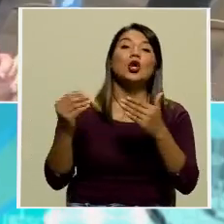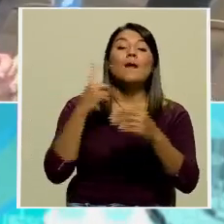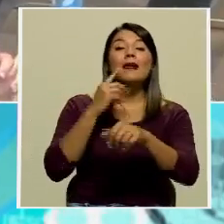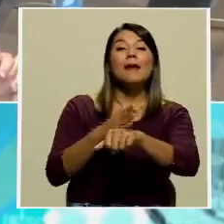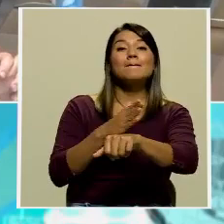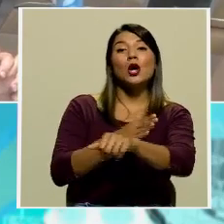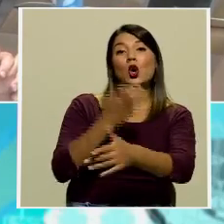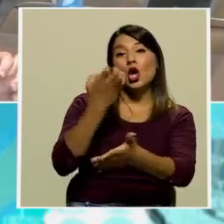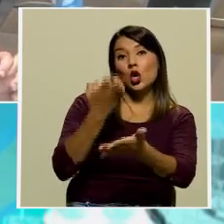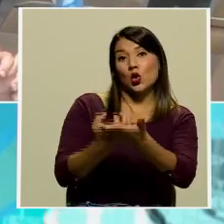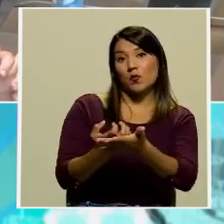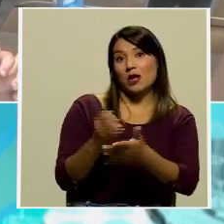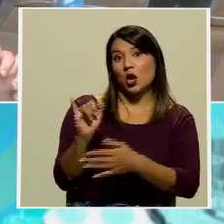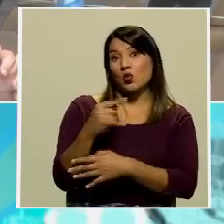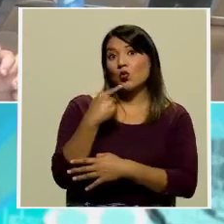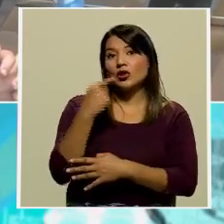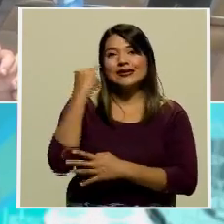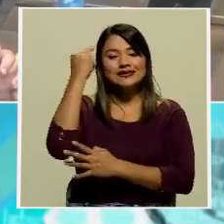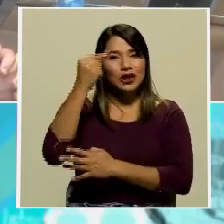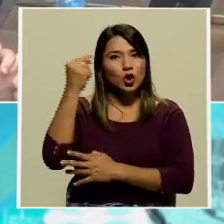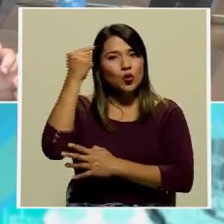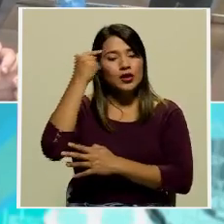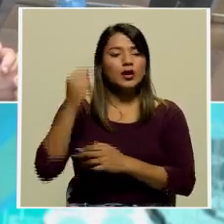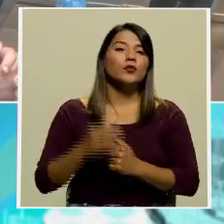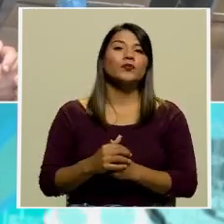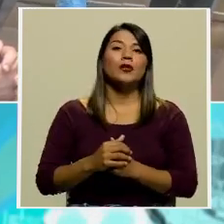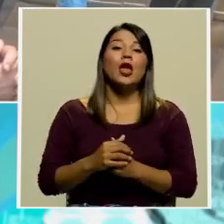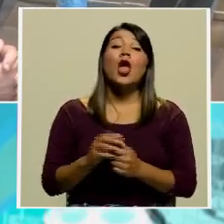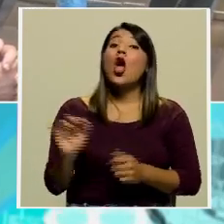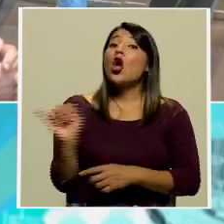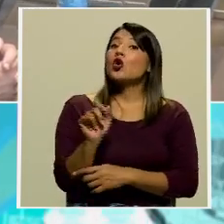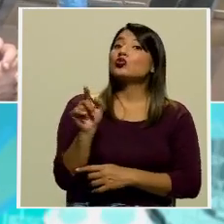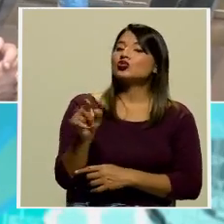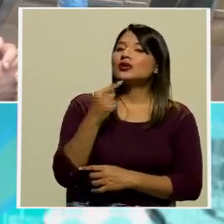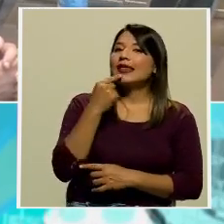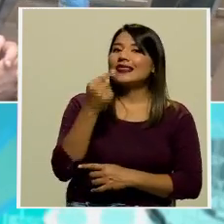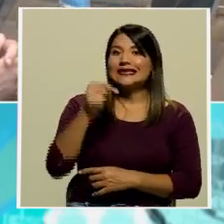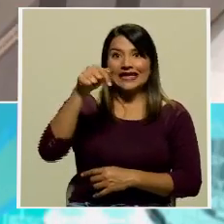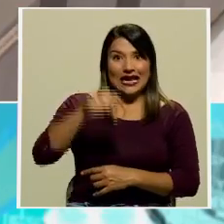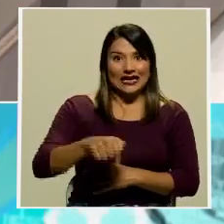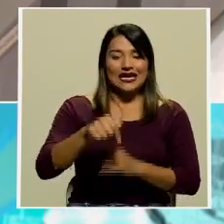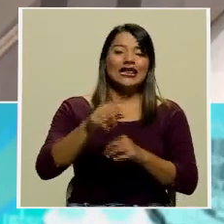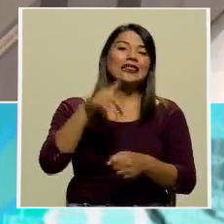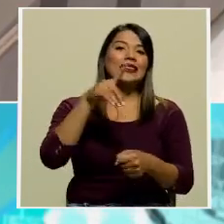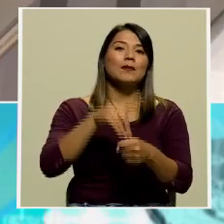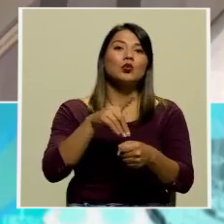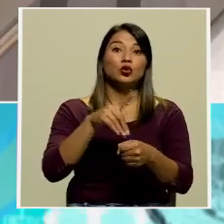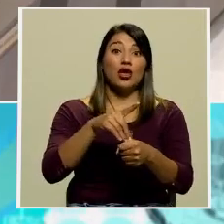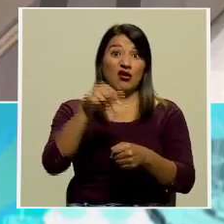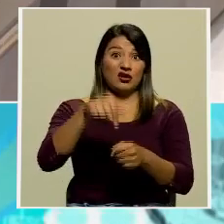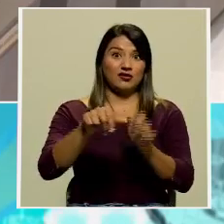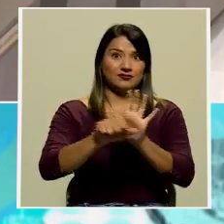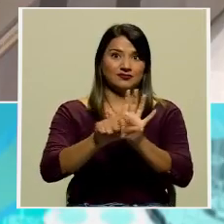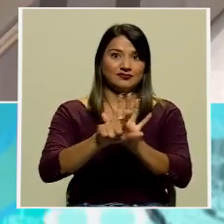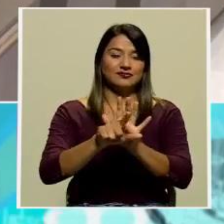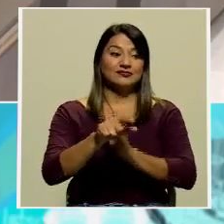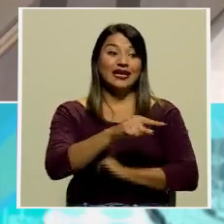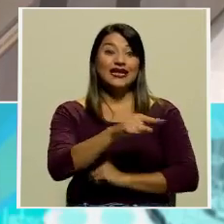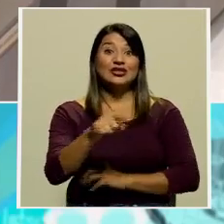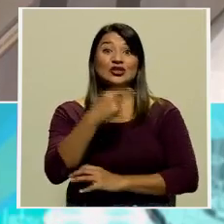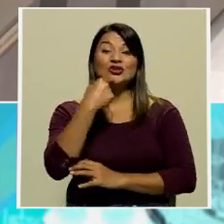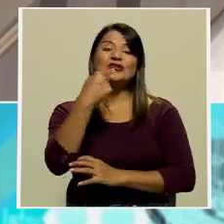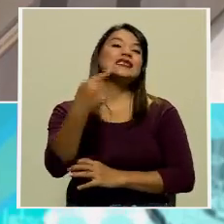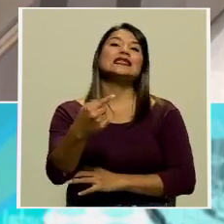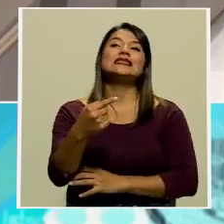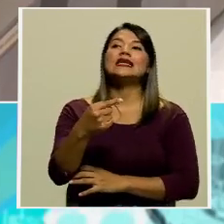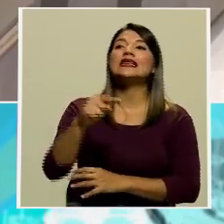propone el gobierno. Pero bueno, como usted lo dice, acá los diputados han estado diciendo que ocupan